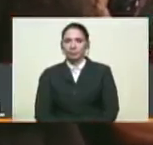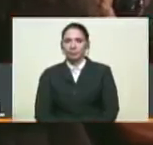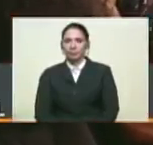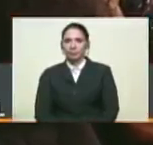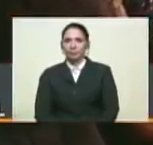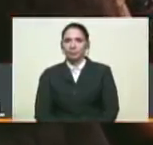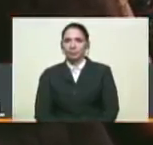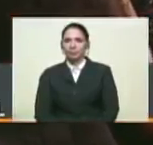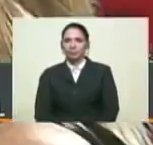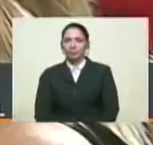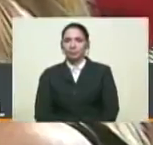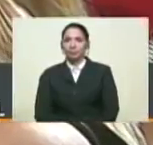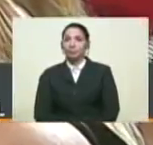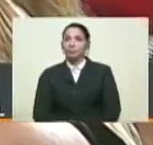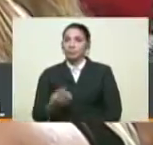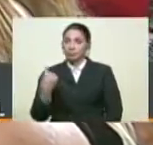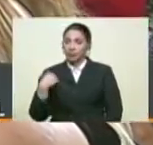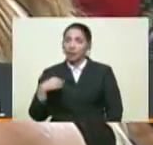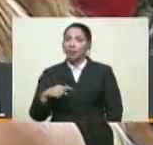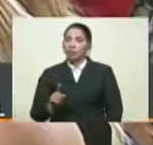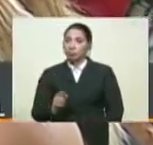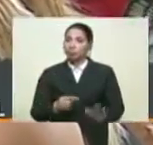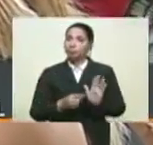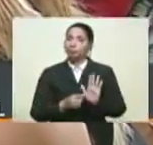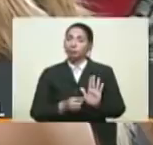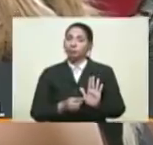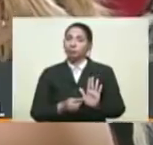Hay que tenerlo muy presente.